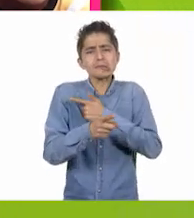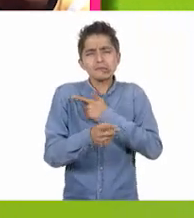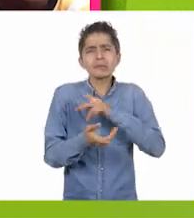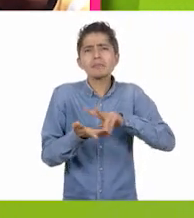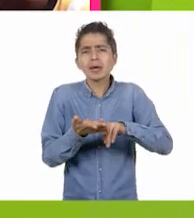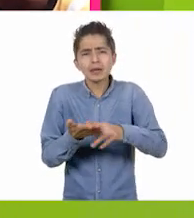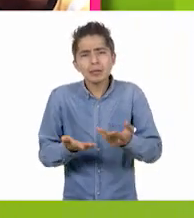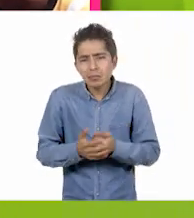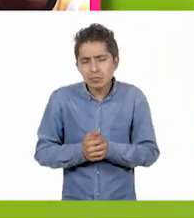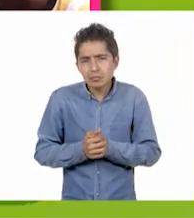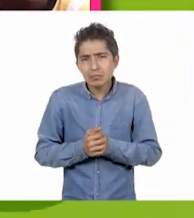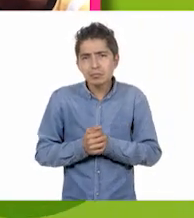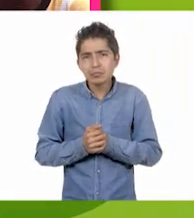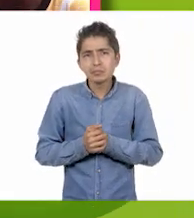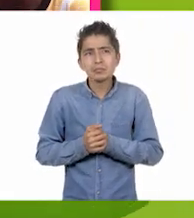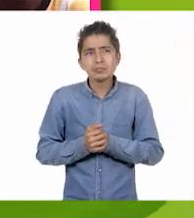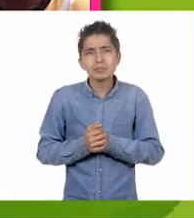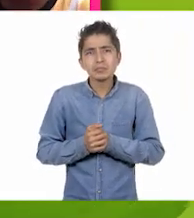tanto el verde?